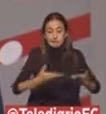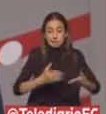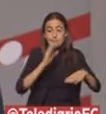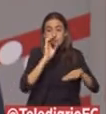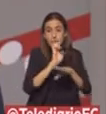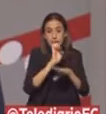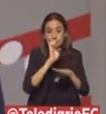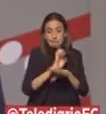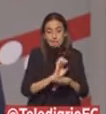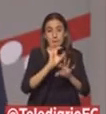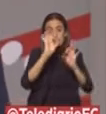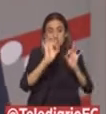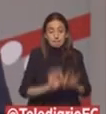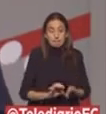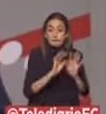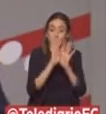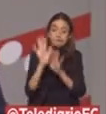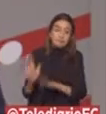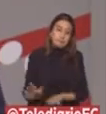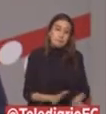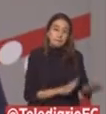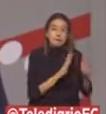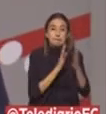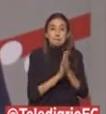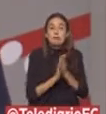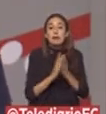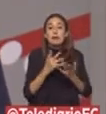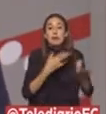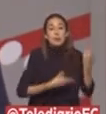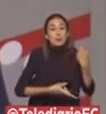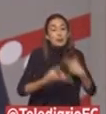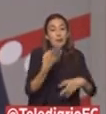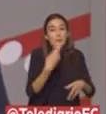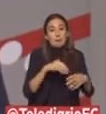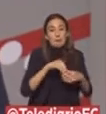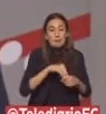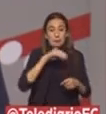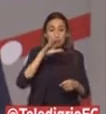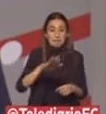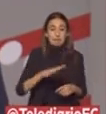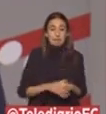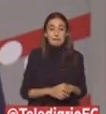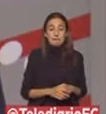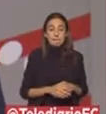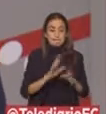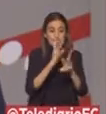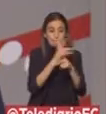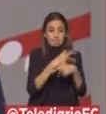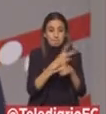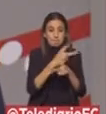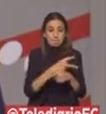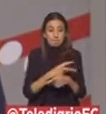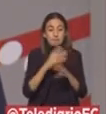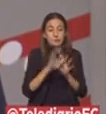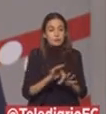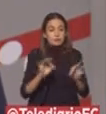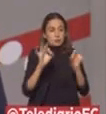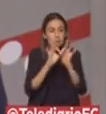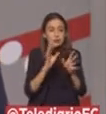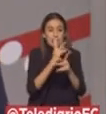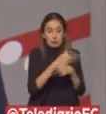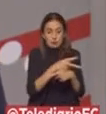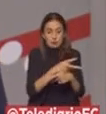combatir está esta larga tradición de ser un exportador de productos primarios me parece a mí que es interesante ahí la